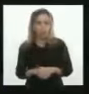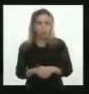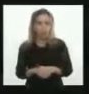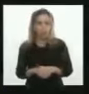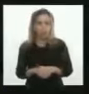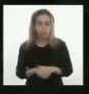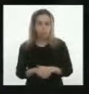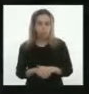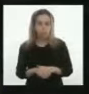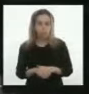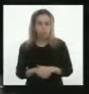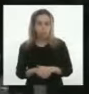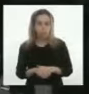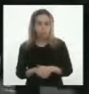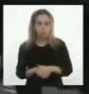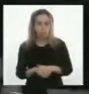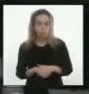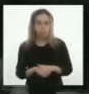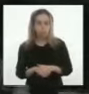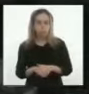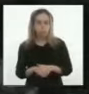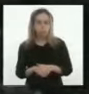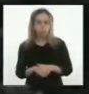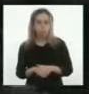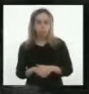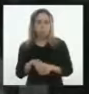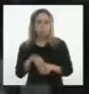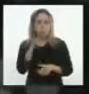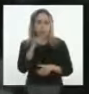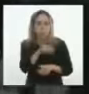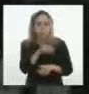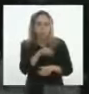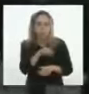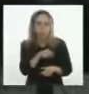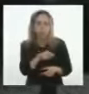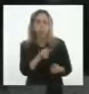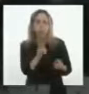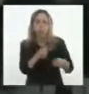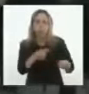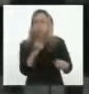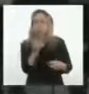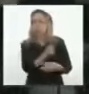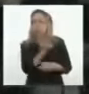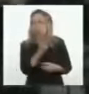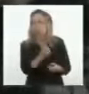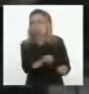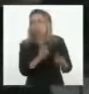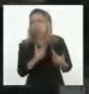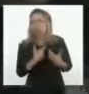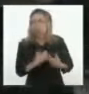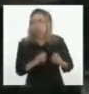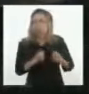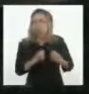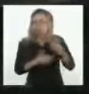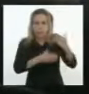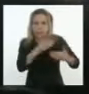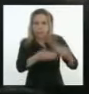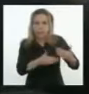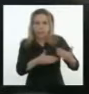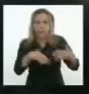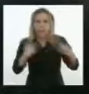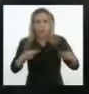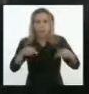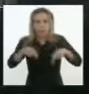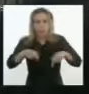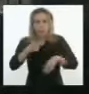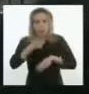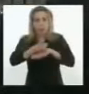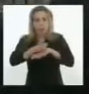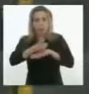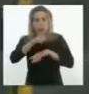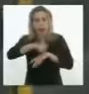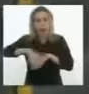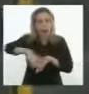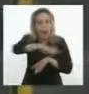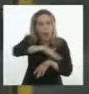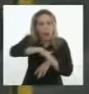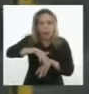dices el motor que nos mueve y por eso hoy estamos acá